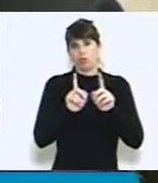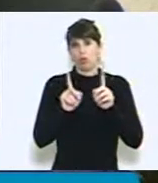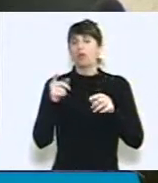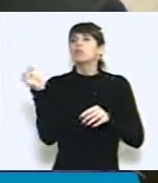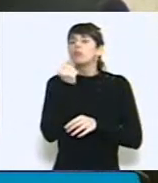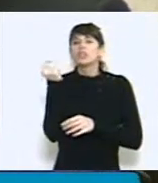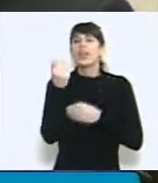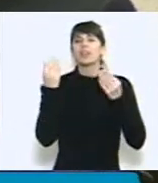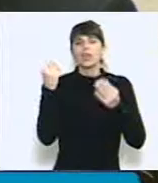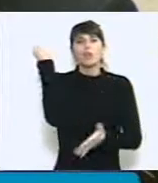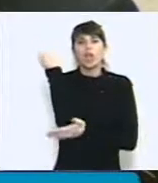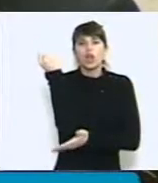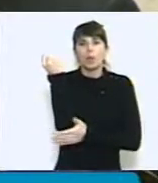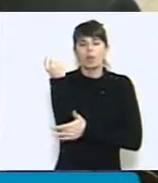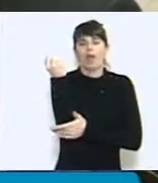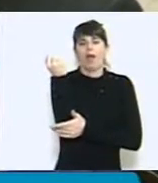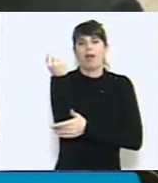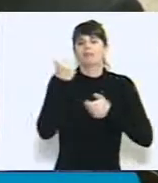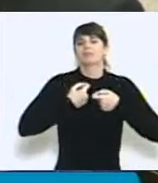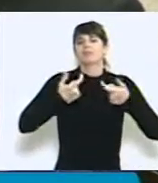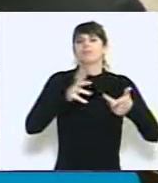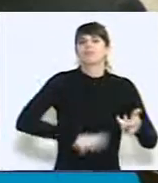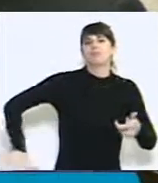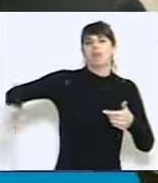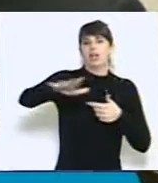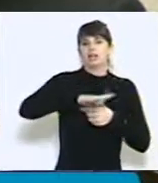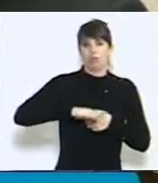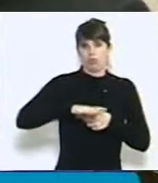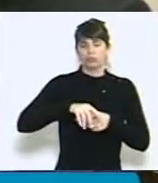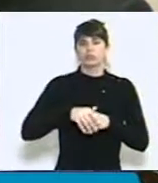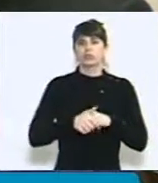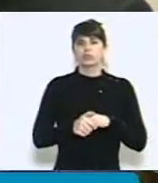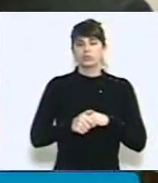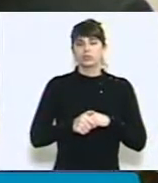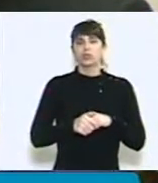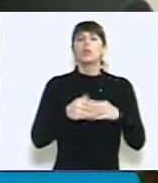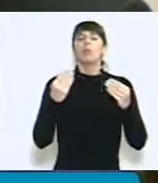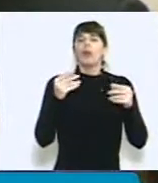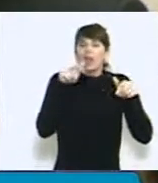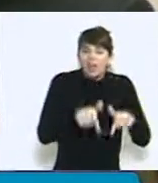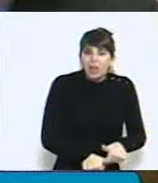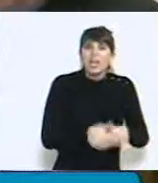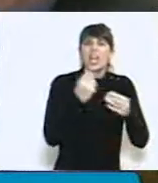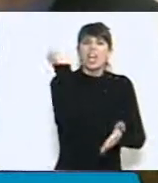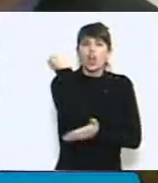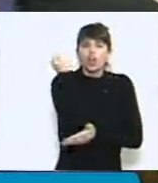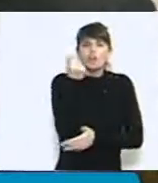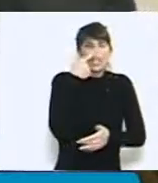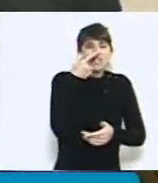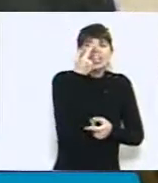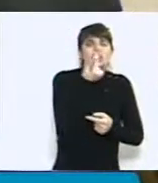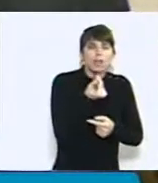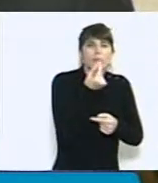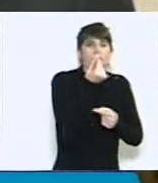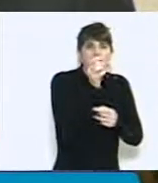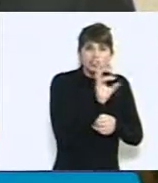e inequidad donde el dinero reina en lugar de servir. Esa economía mata, esa economía